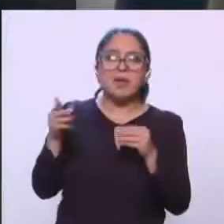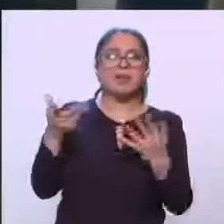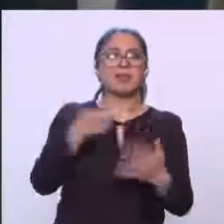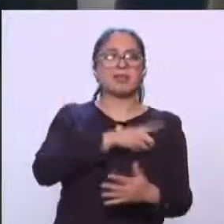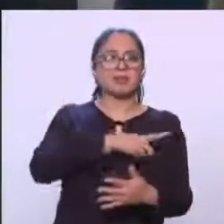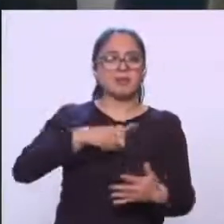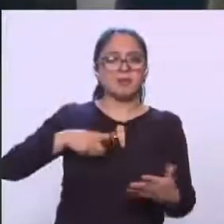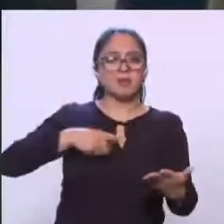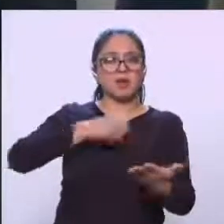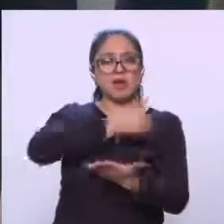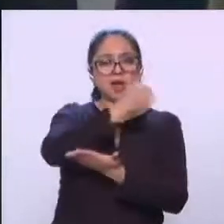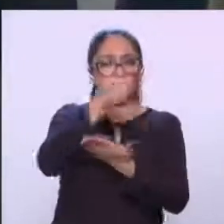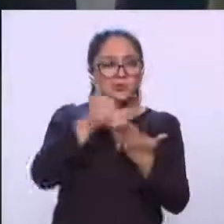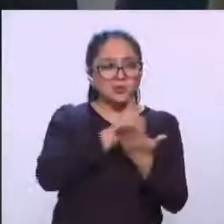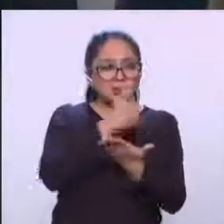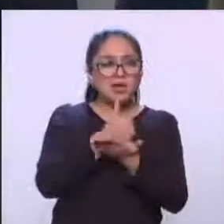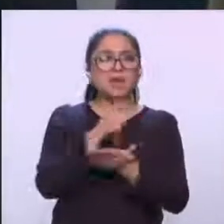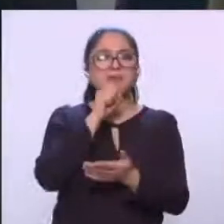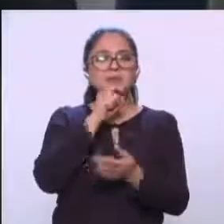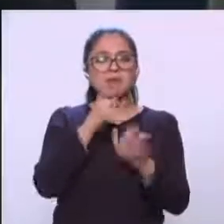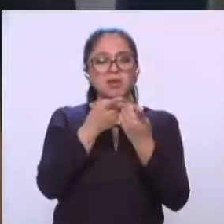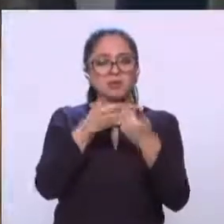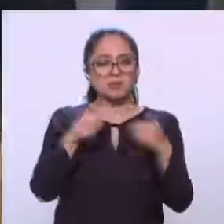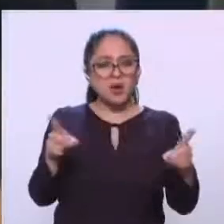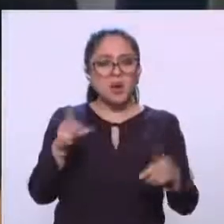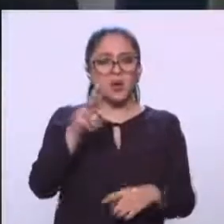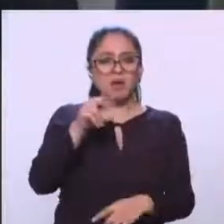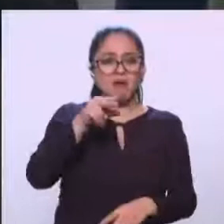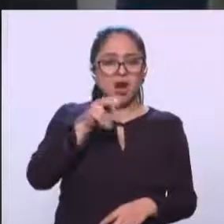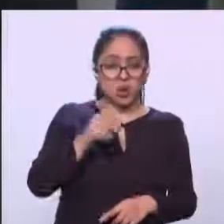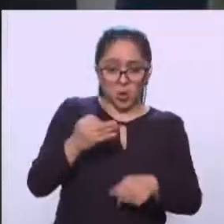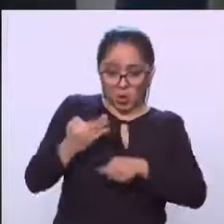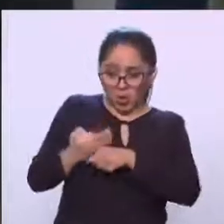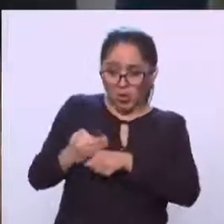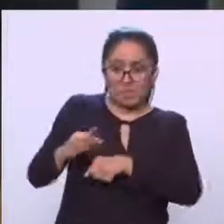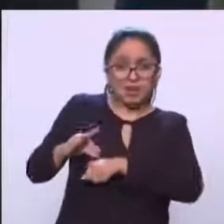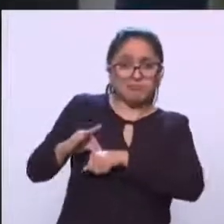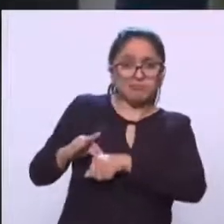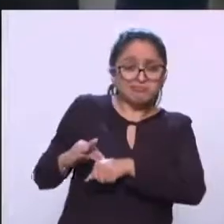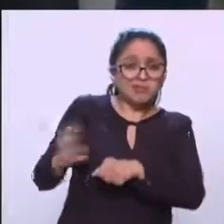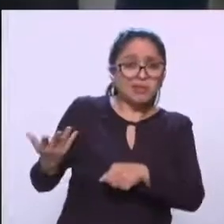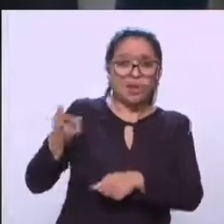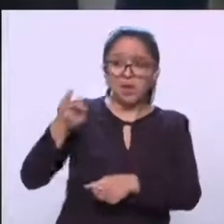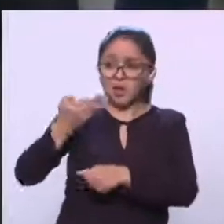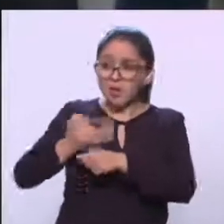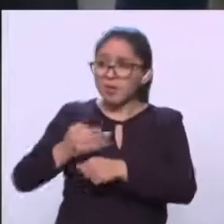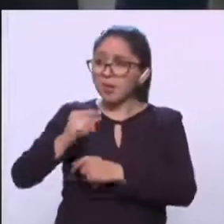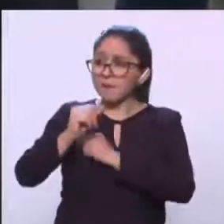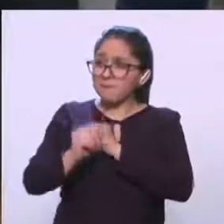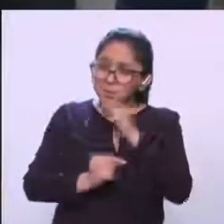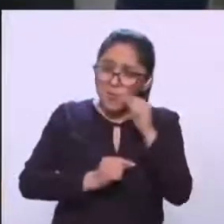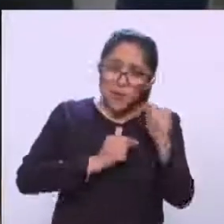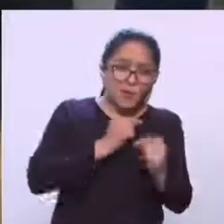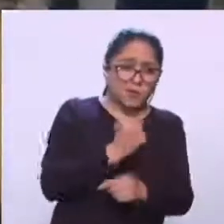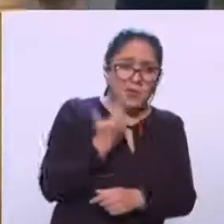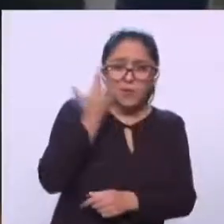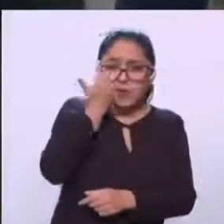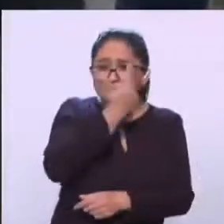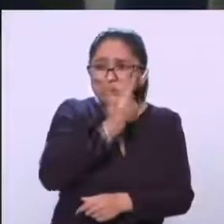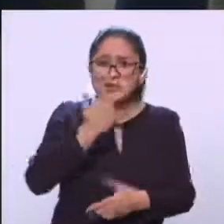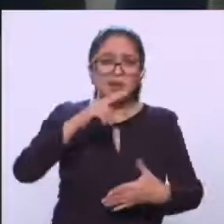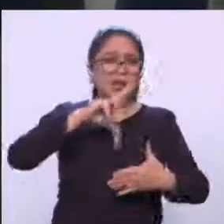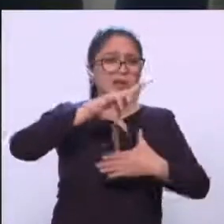hacer el desarrollo urbano, que es además bastante reciente y que además es una cosa que seguimos explorando en Latinoamérica, de retomar